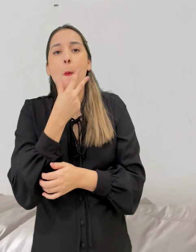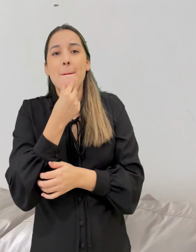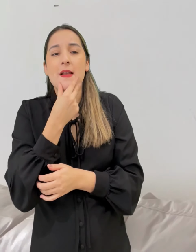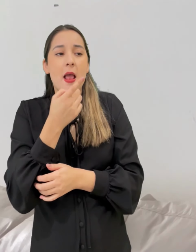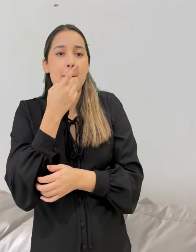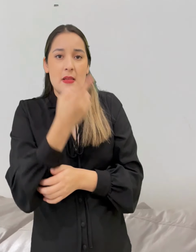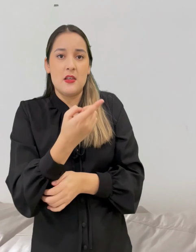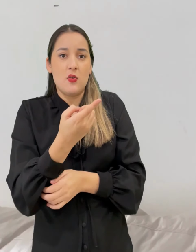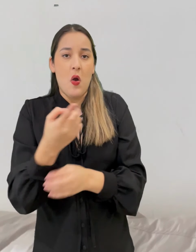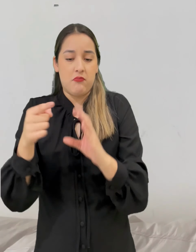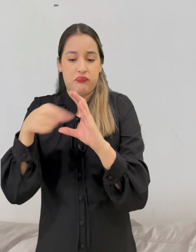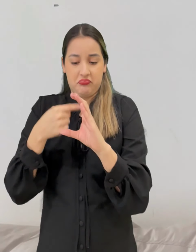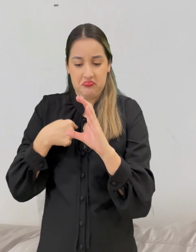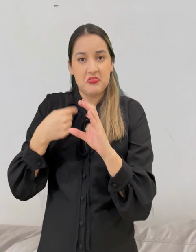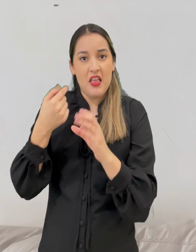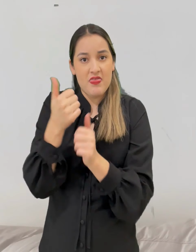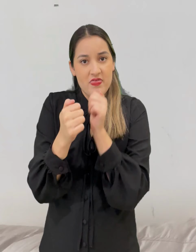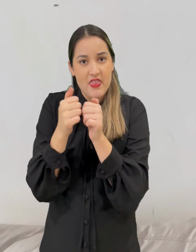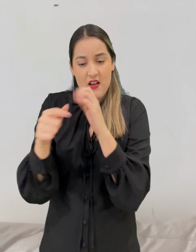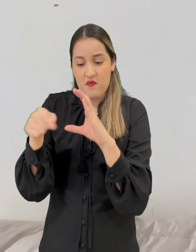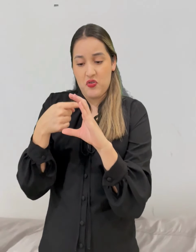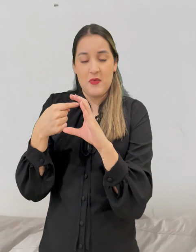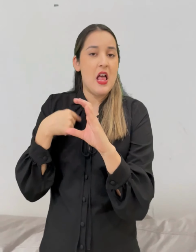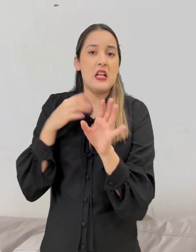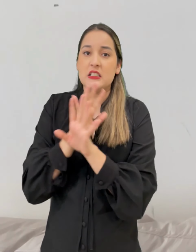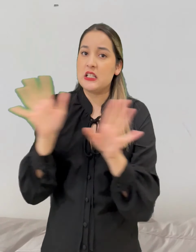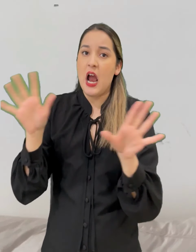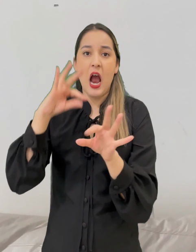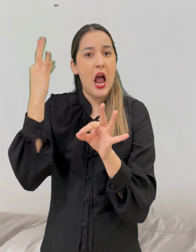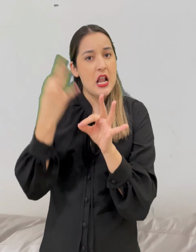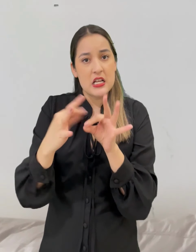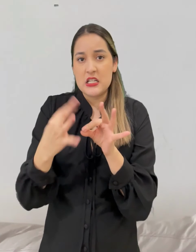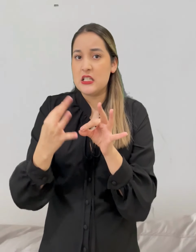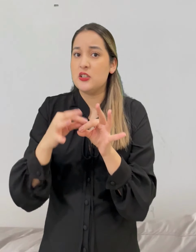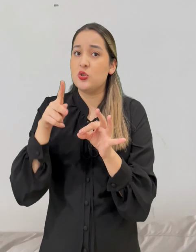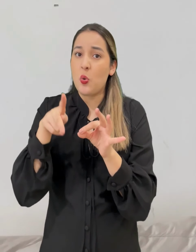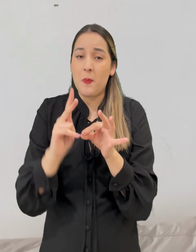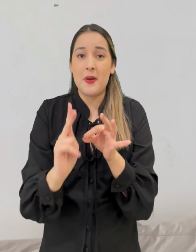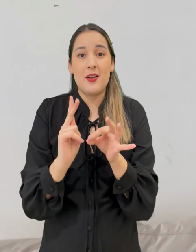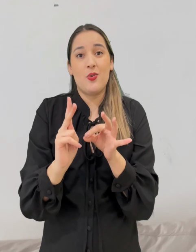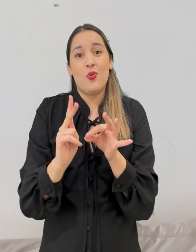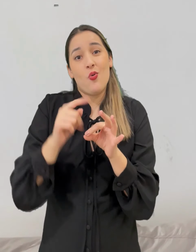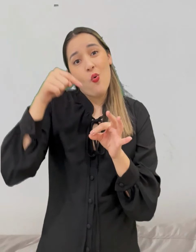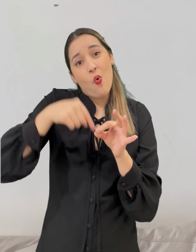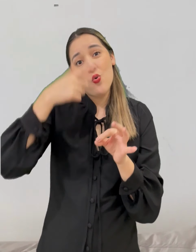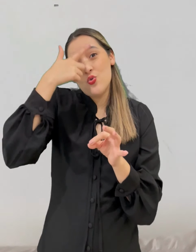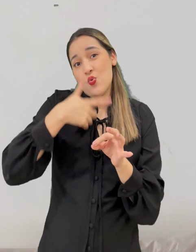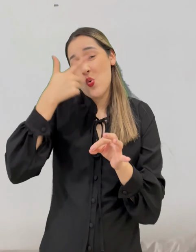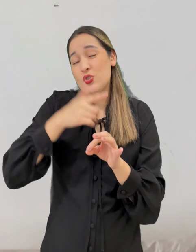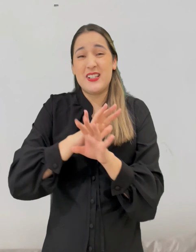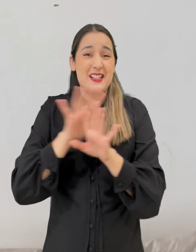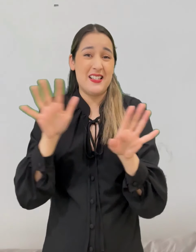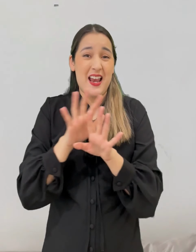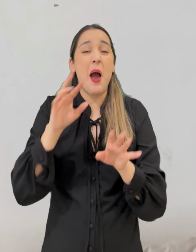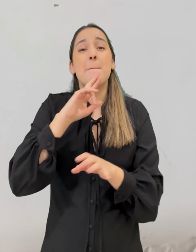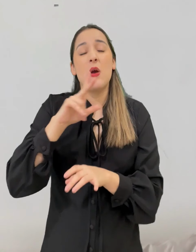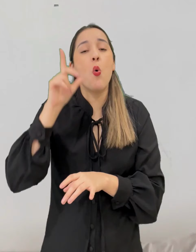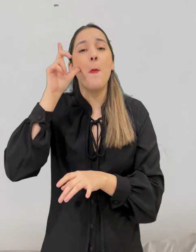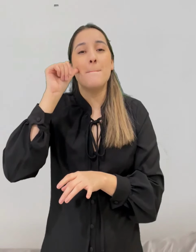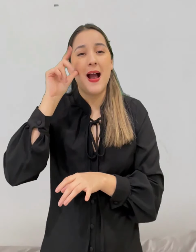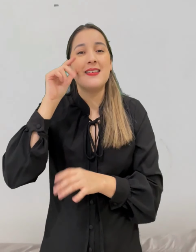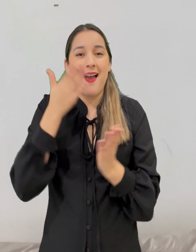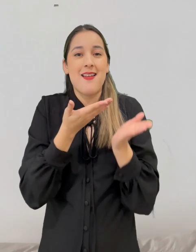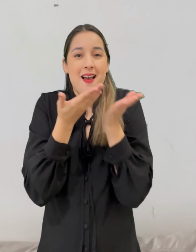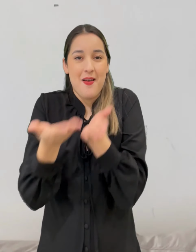lista la sala pero qué pues le daba pena traernos tan tarde ya era de noche entonces la batalla del día de hoy